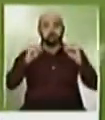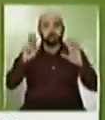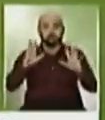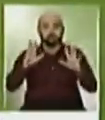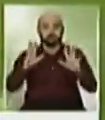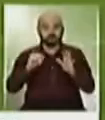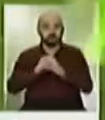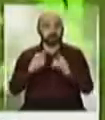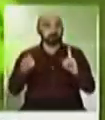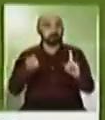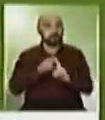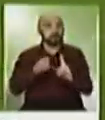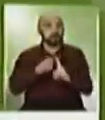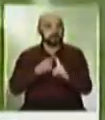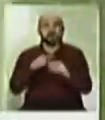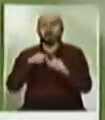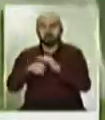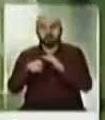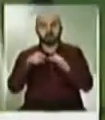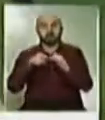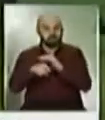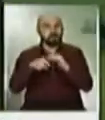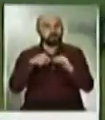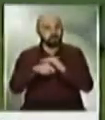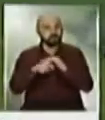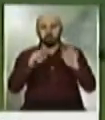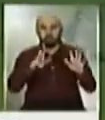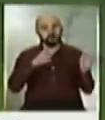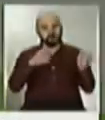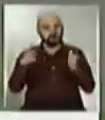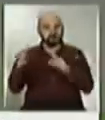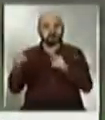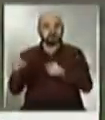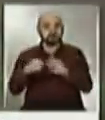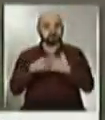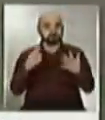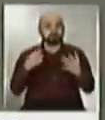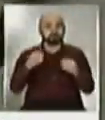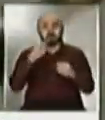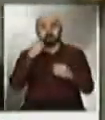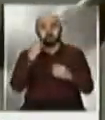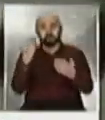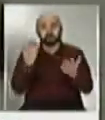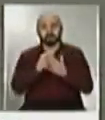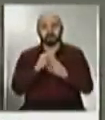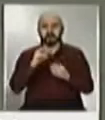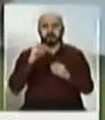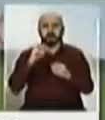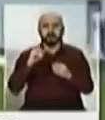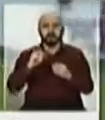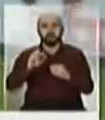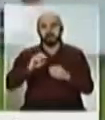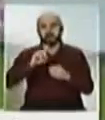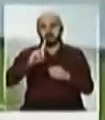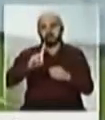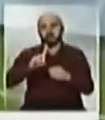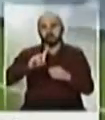consecutivos marcando en la Europa League. Cayéndose, marca ese golazo, toda la potencia de un hombre de